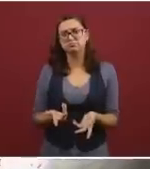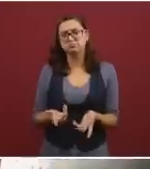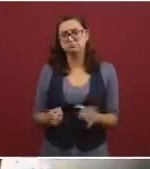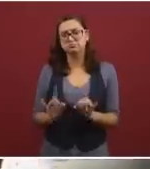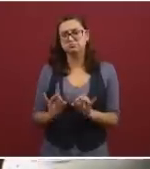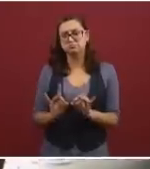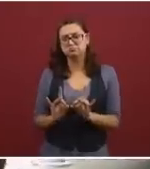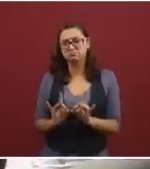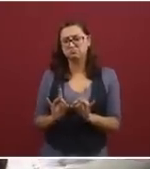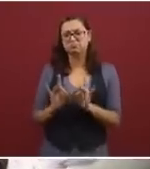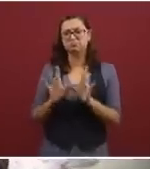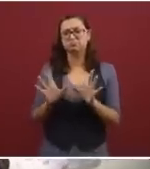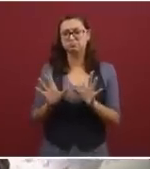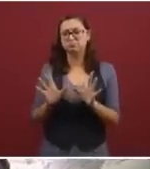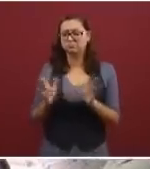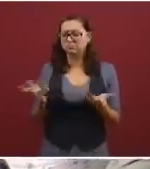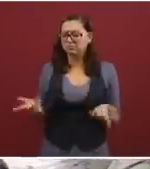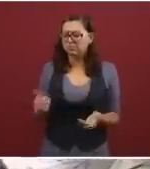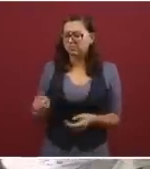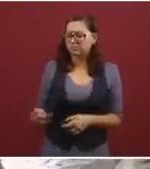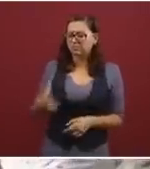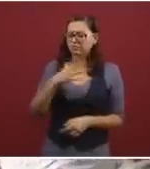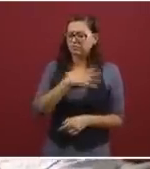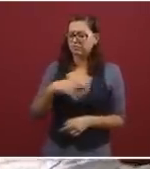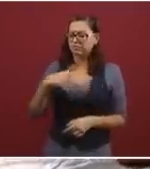es mejor heredar a los hijos